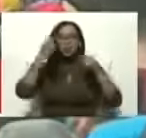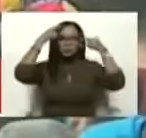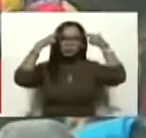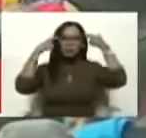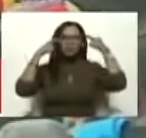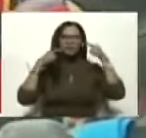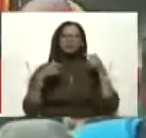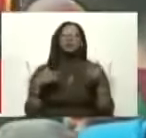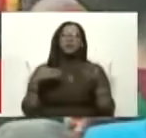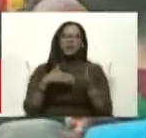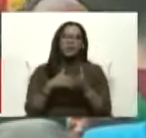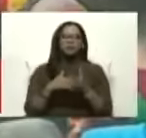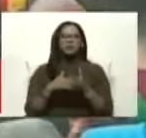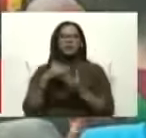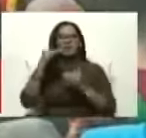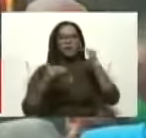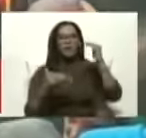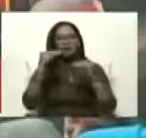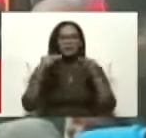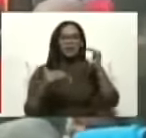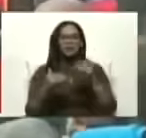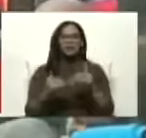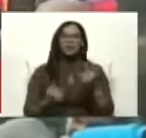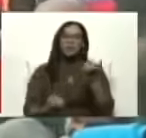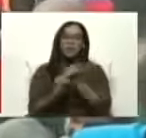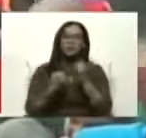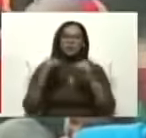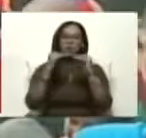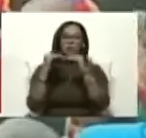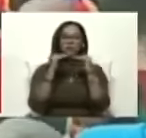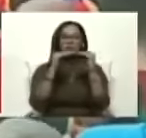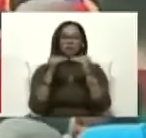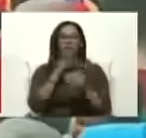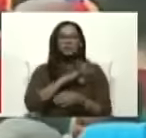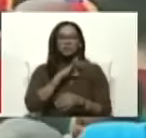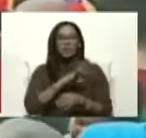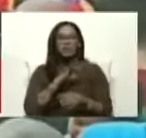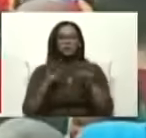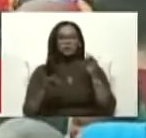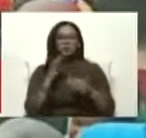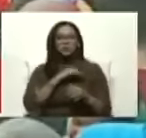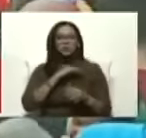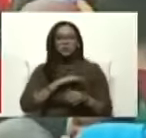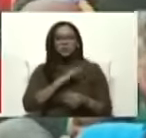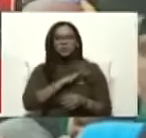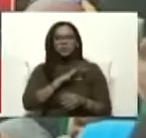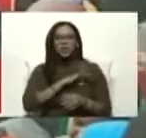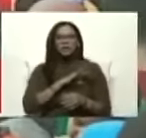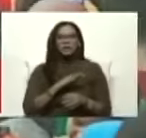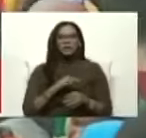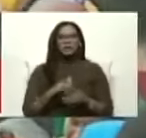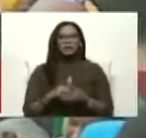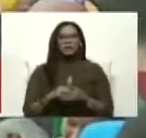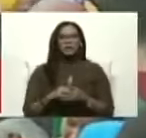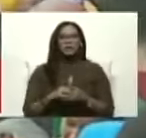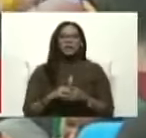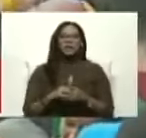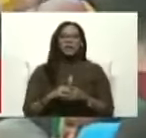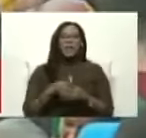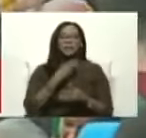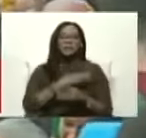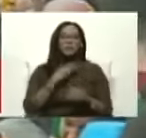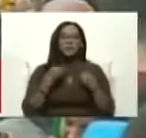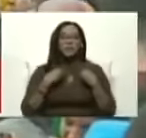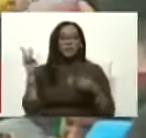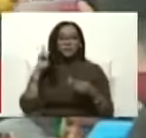la desigualdad por la igualdad y la justicia social, la gran misión Viva Venezuela para